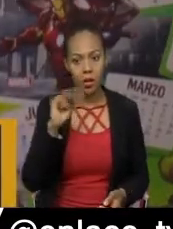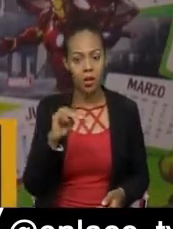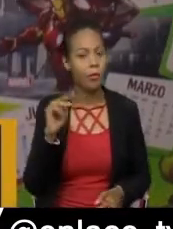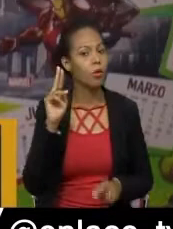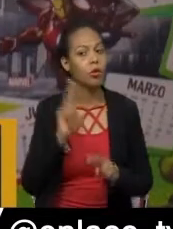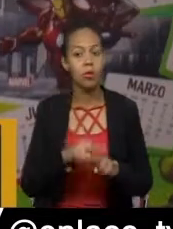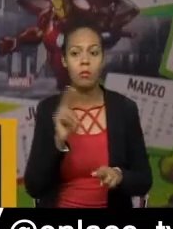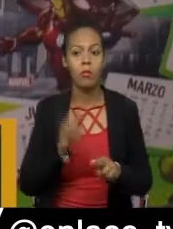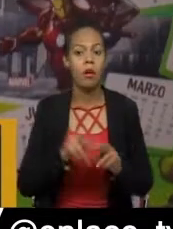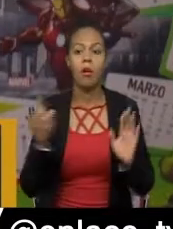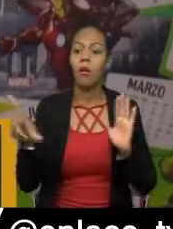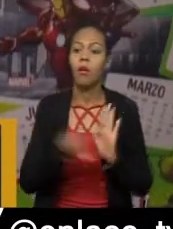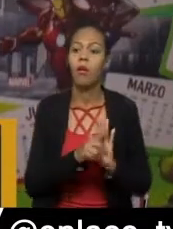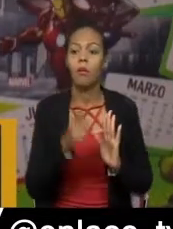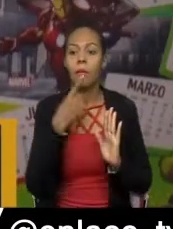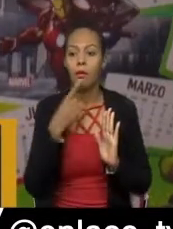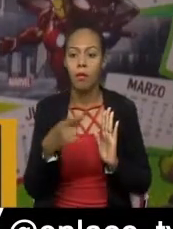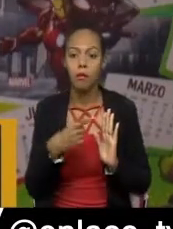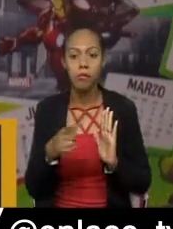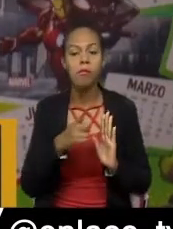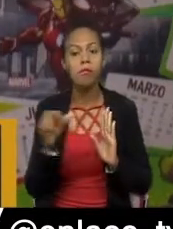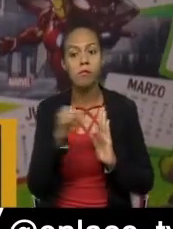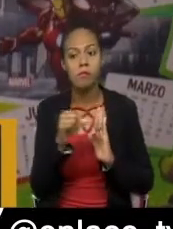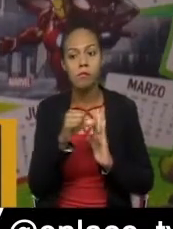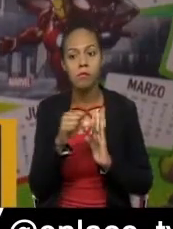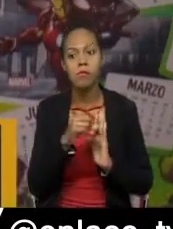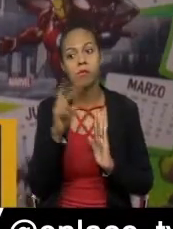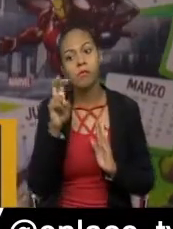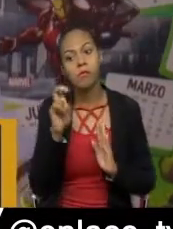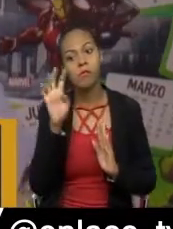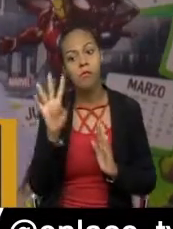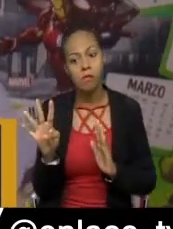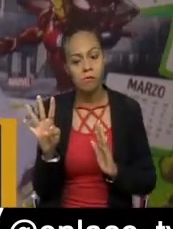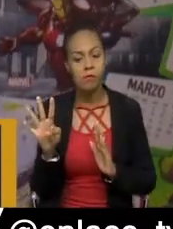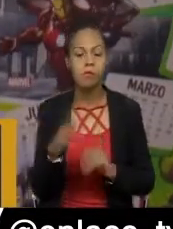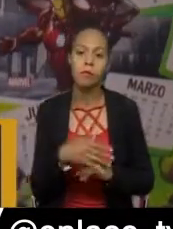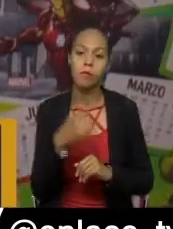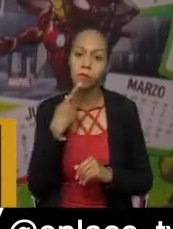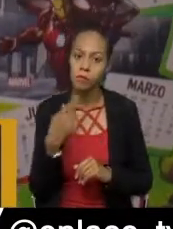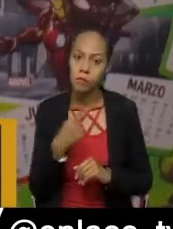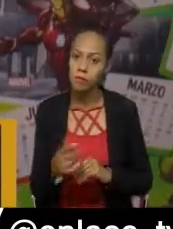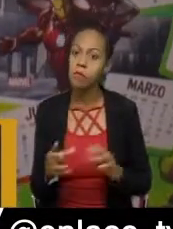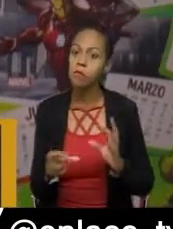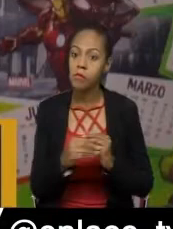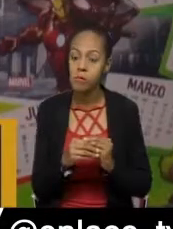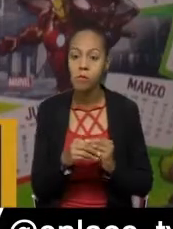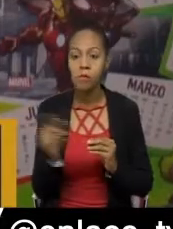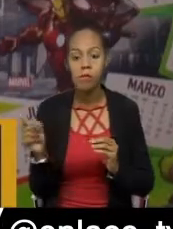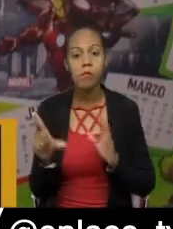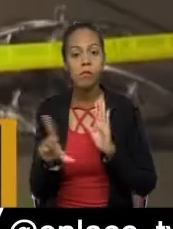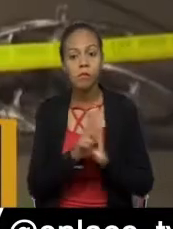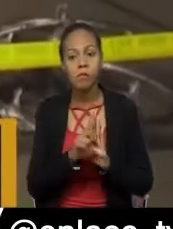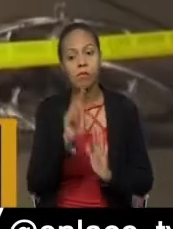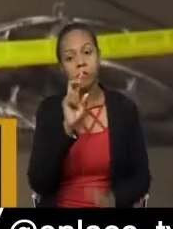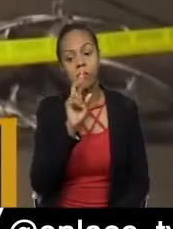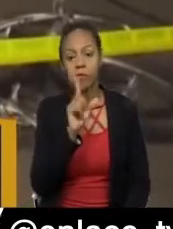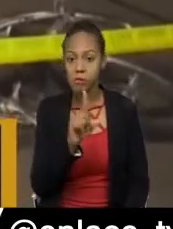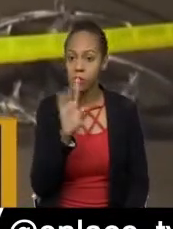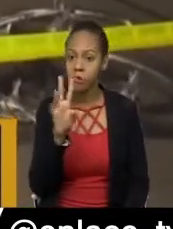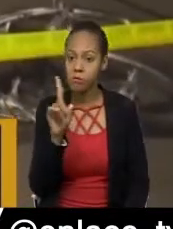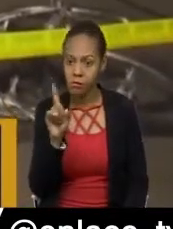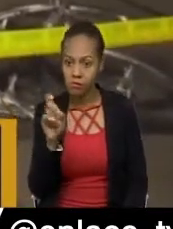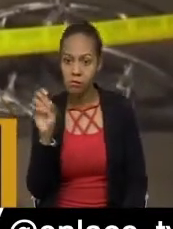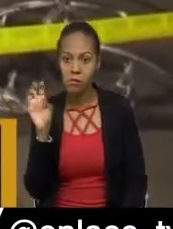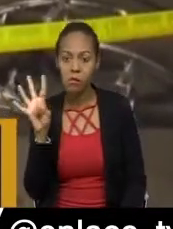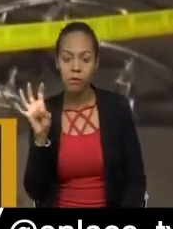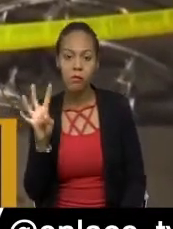ley, como están establecidos en los artículos 74 y otros aparte de ahí de la ley 769. Las autoridades de tránsito